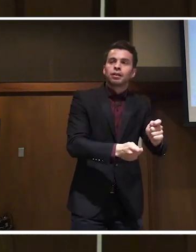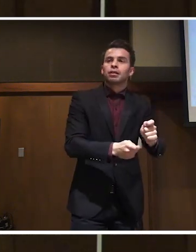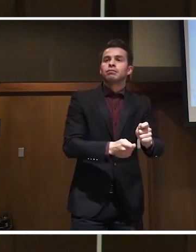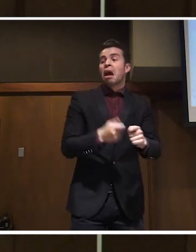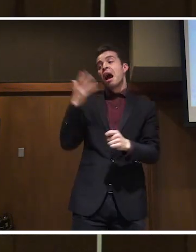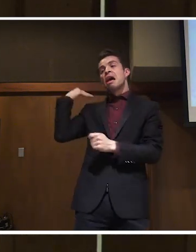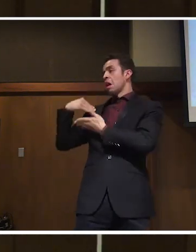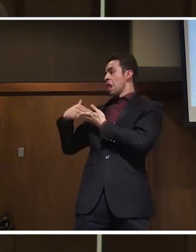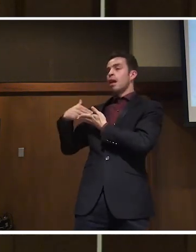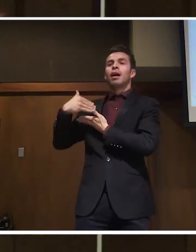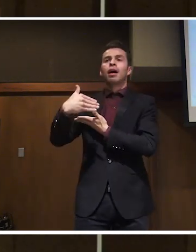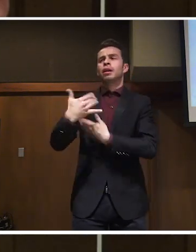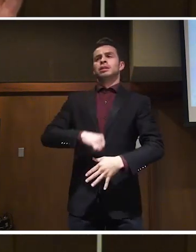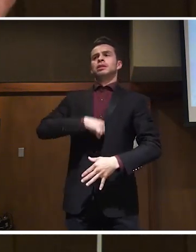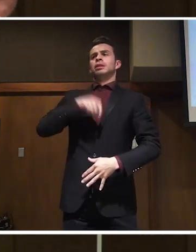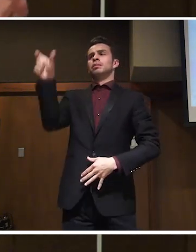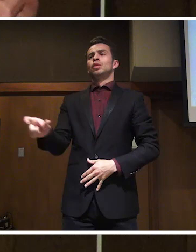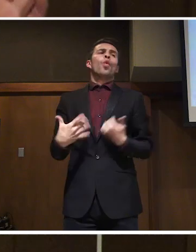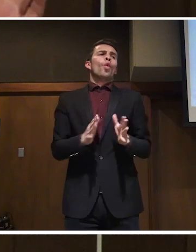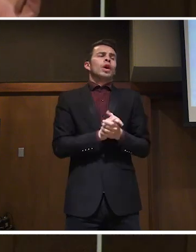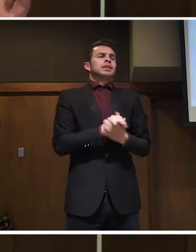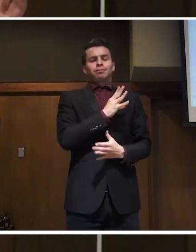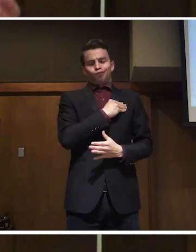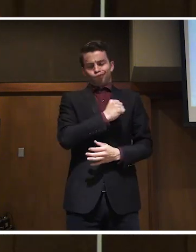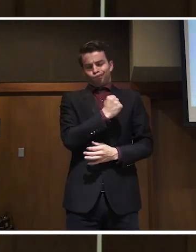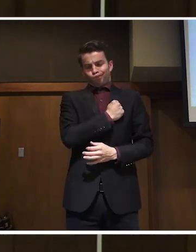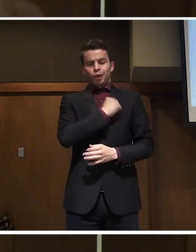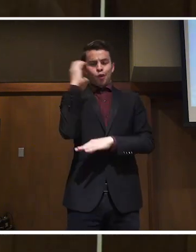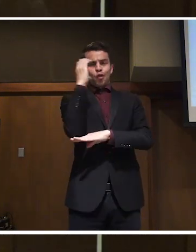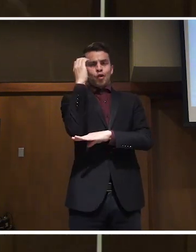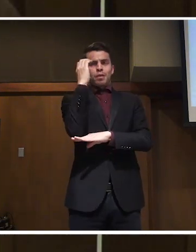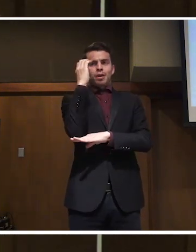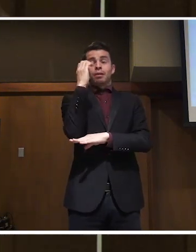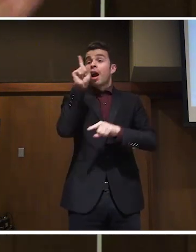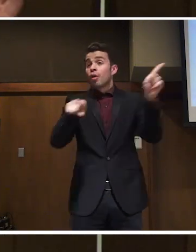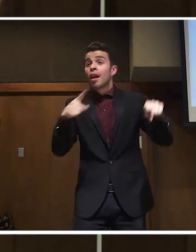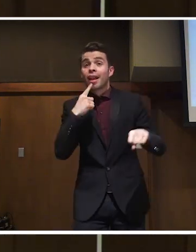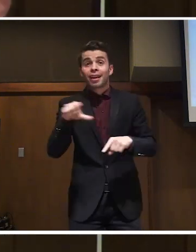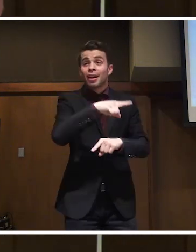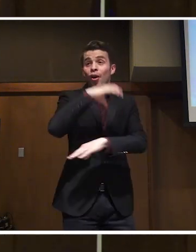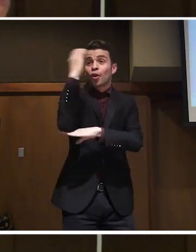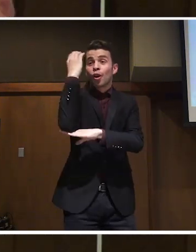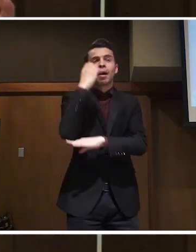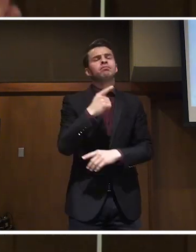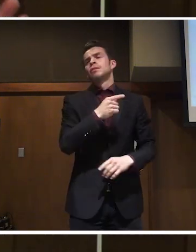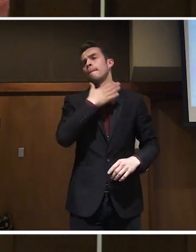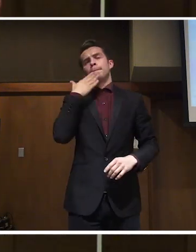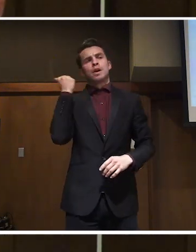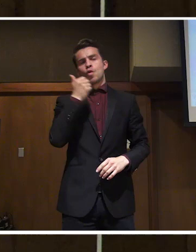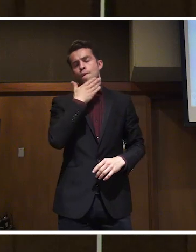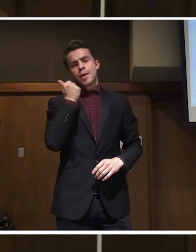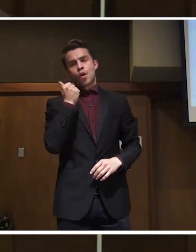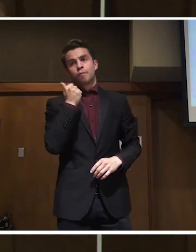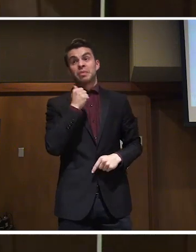de los colombianos, aunque en la vida privada muchos colombianos que viven diciendo esto es el mejor del mundo, cuando hablan en particular, en pasito